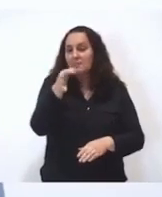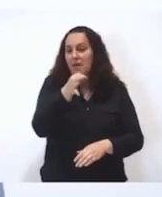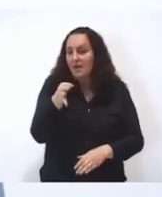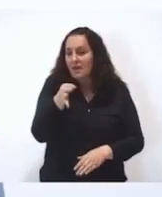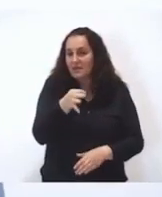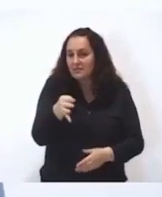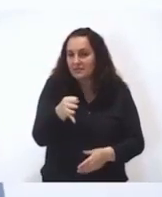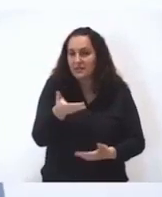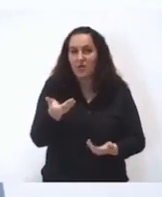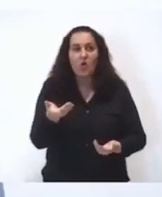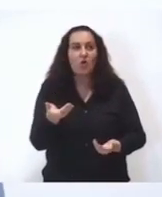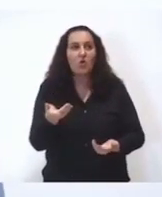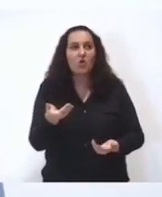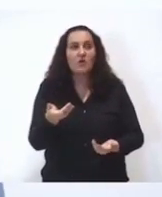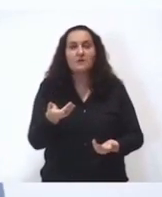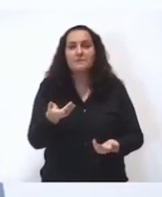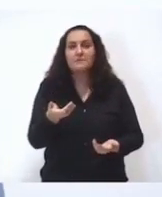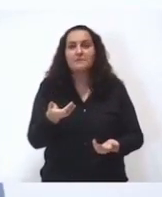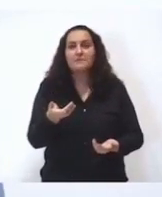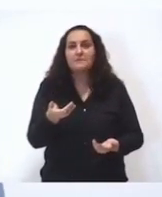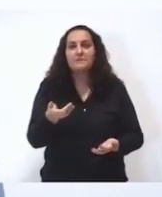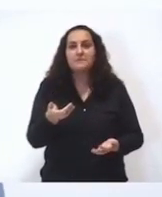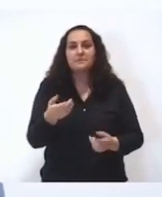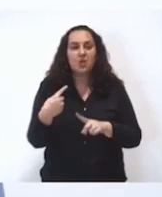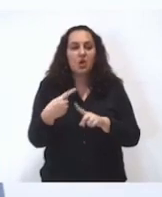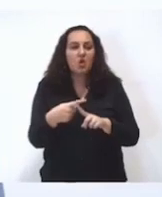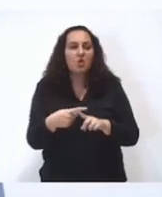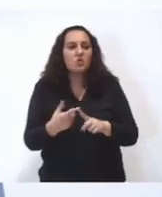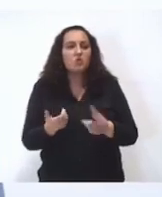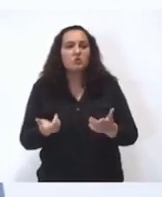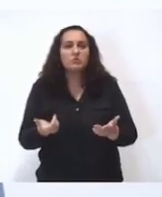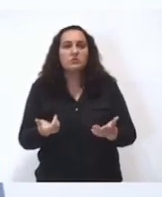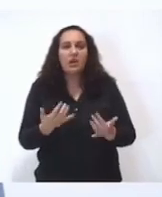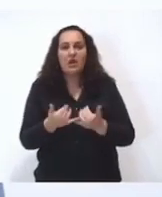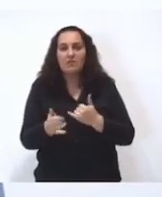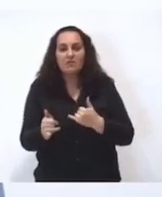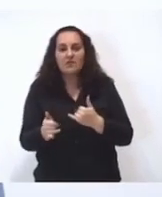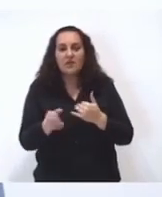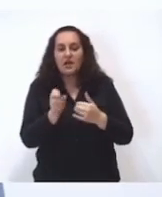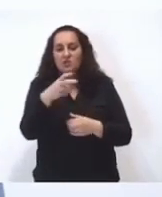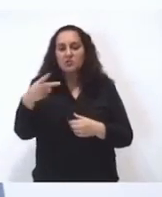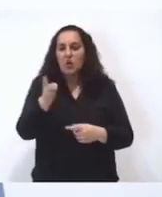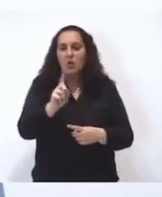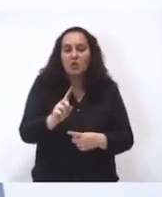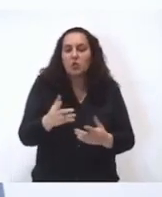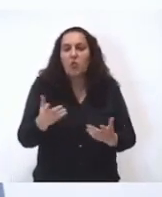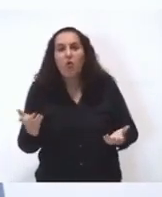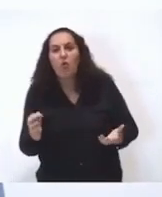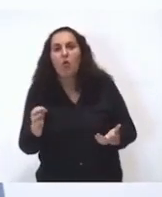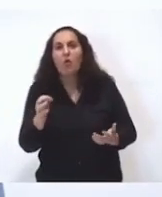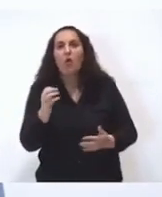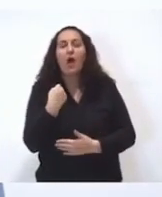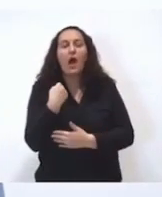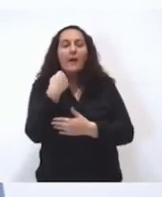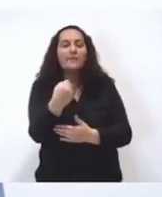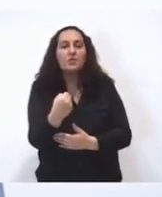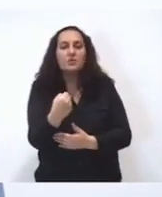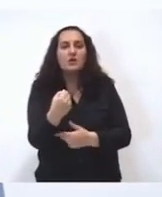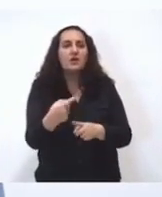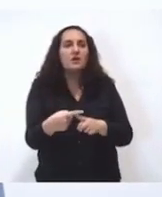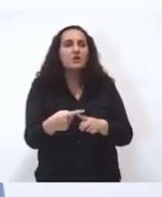apoyemos decisiones de cosas que al final no van a tener resultado? ¿Que apoyemos decisiones que solo buscan